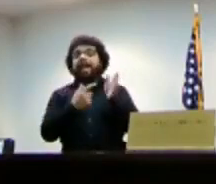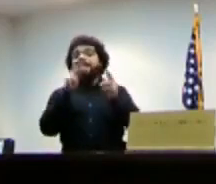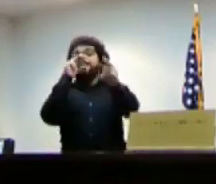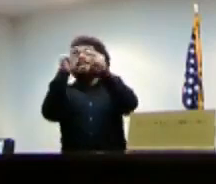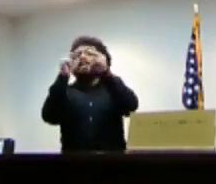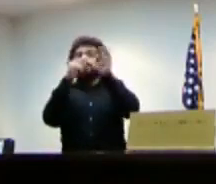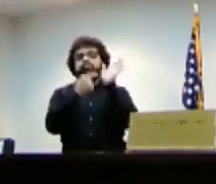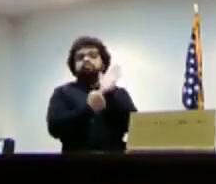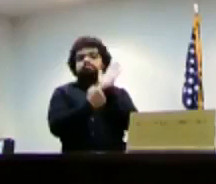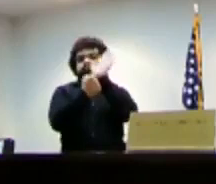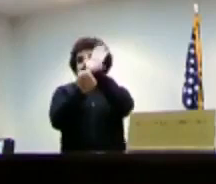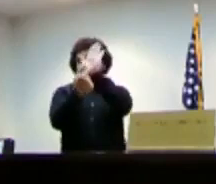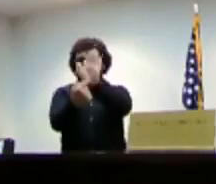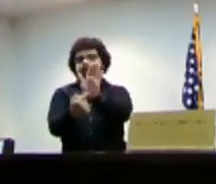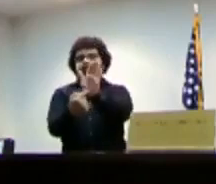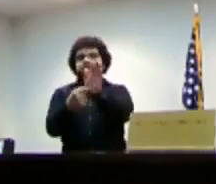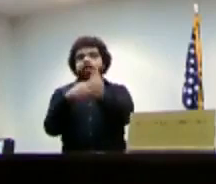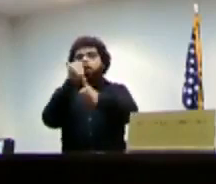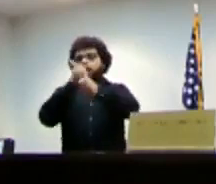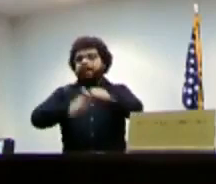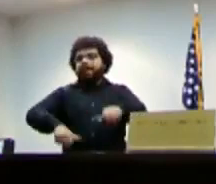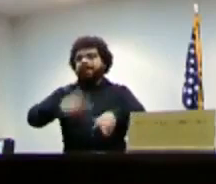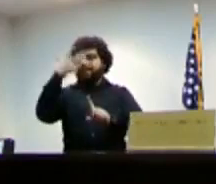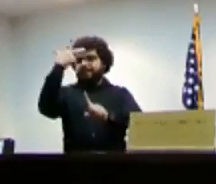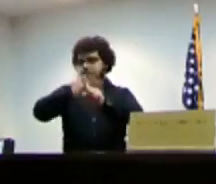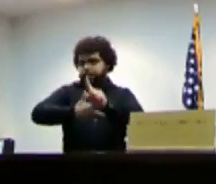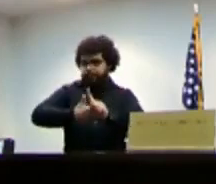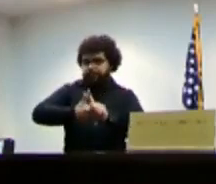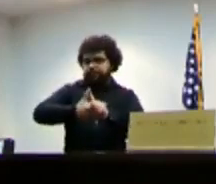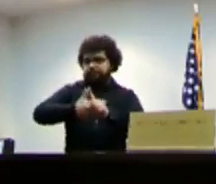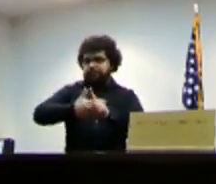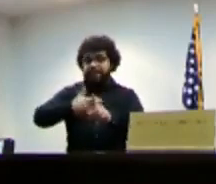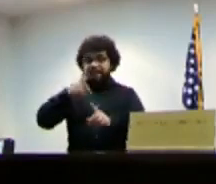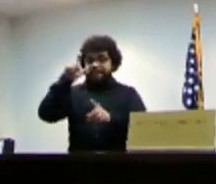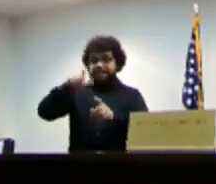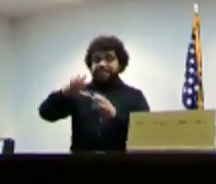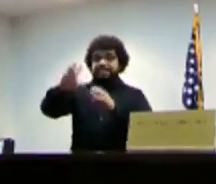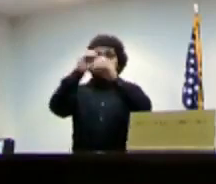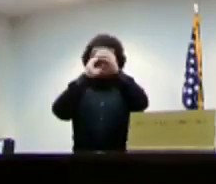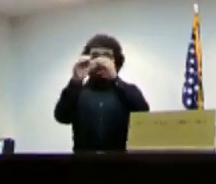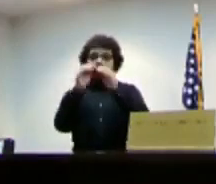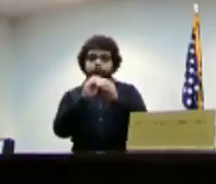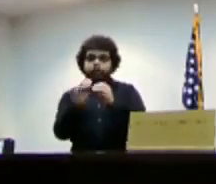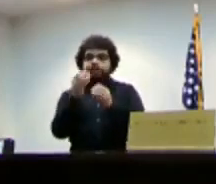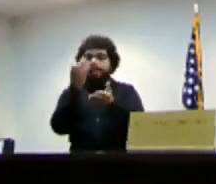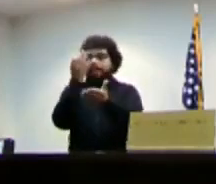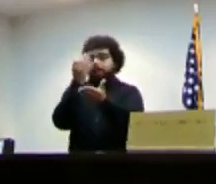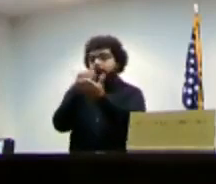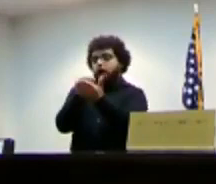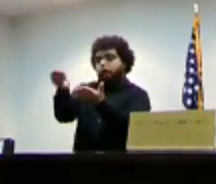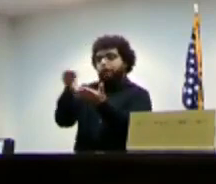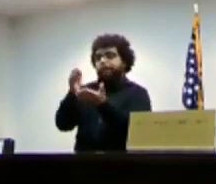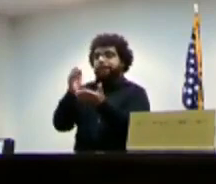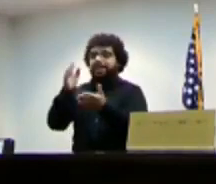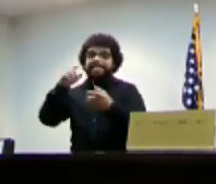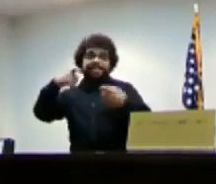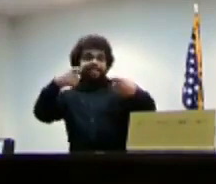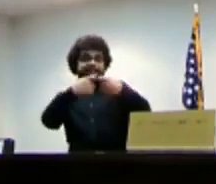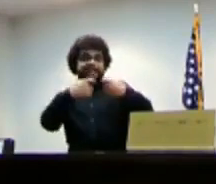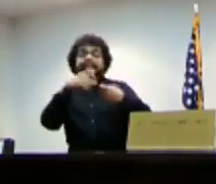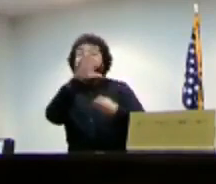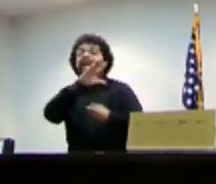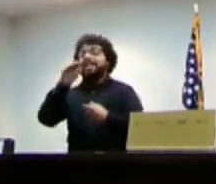las reconciliaciones trimestrales que envuelve el ajuste en los factores de compra de energía y compra de combustible.